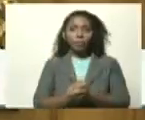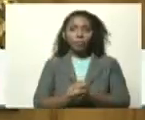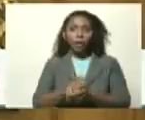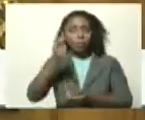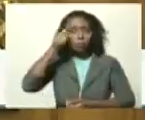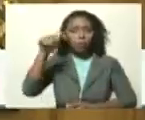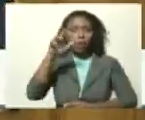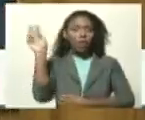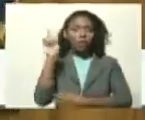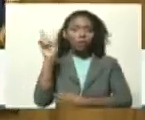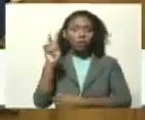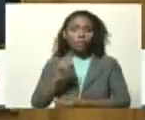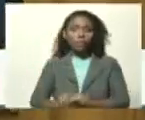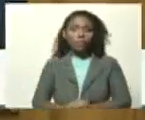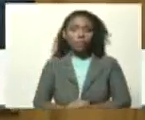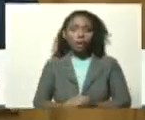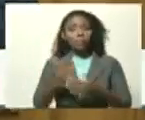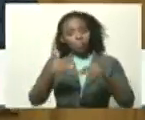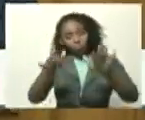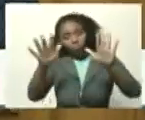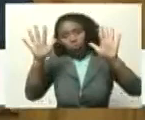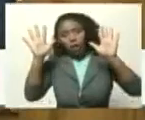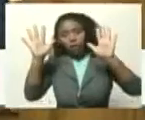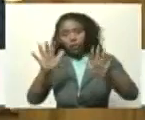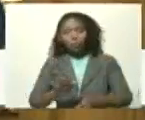Escuchemos. Por supuesto,